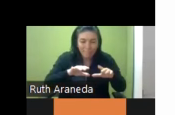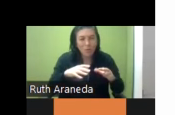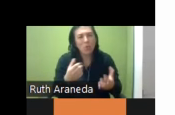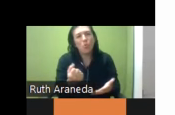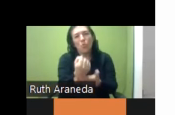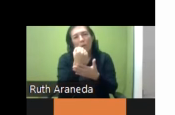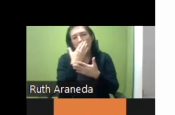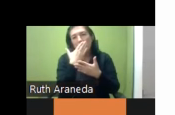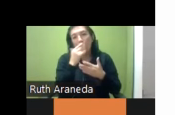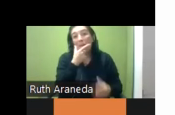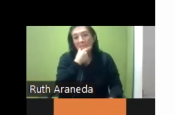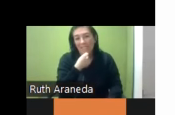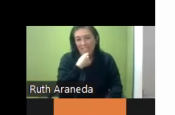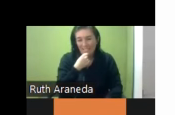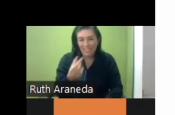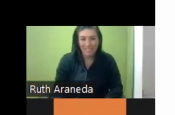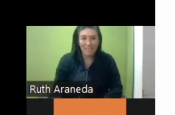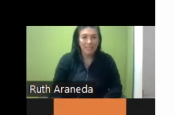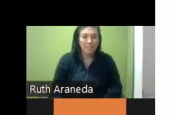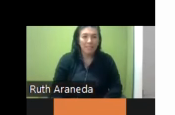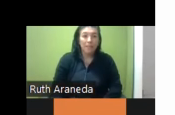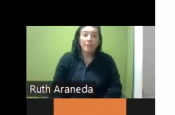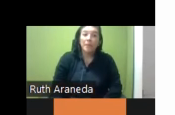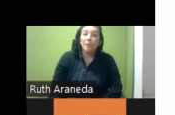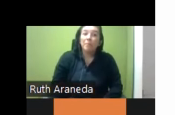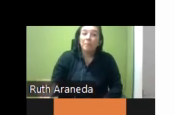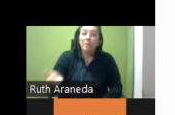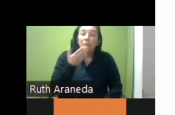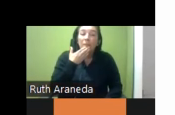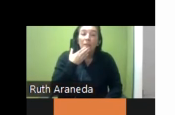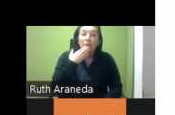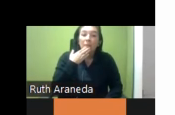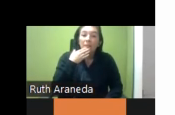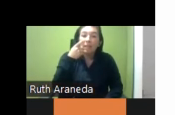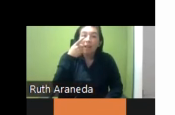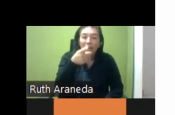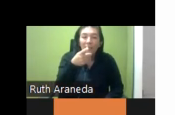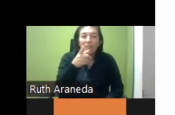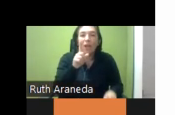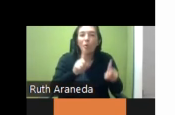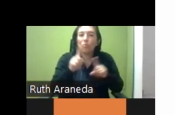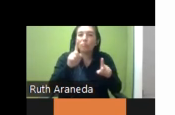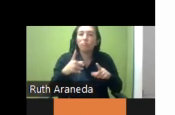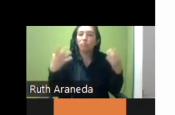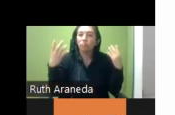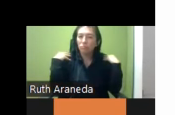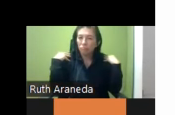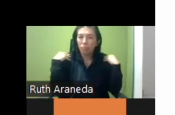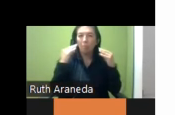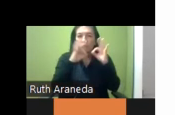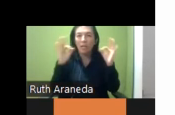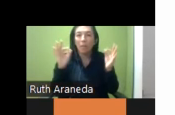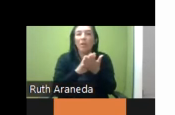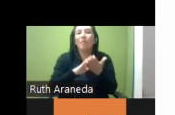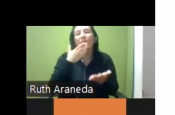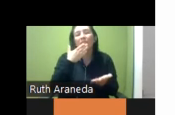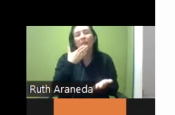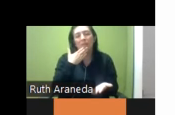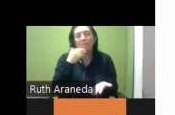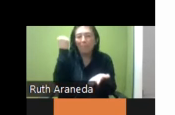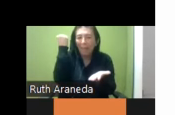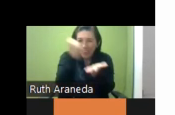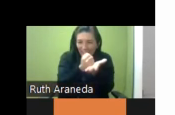muchísimo, ¿no? Está también, están tareas específicas como es marcar, poner